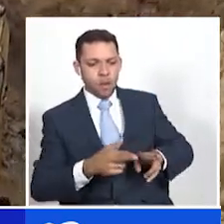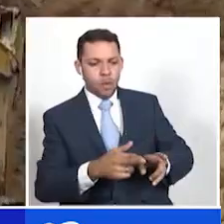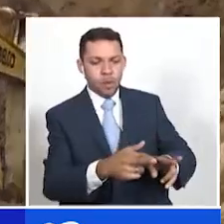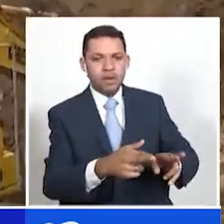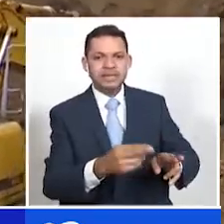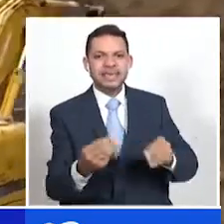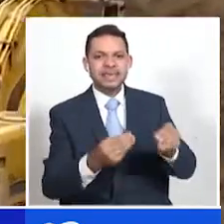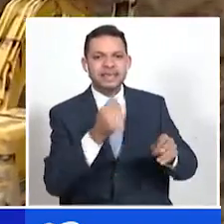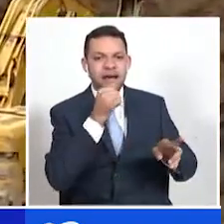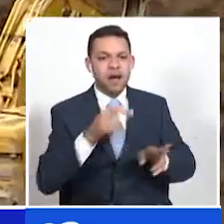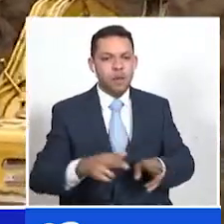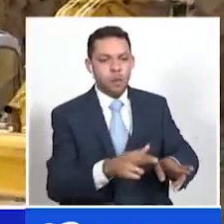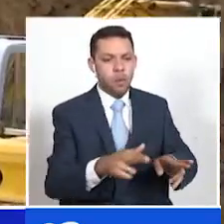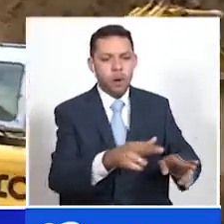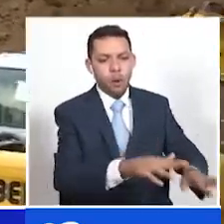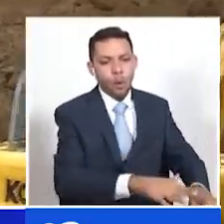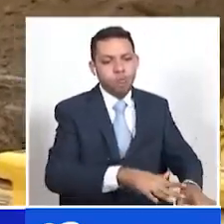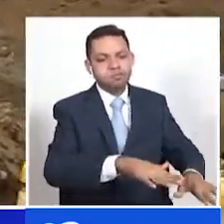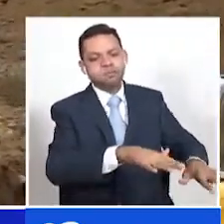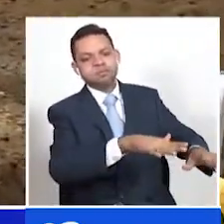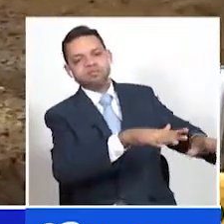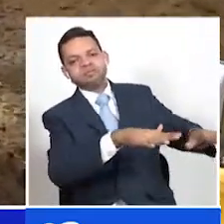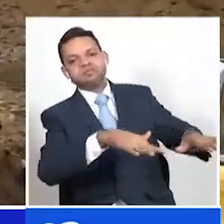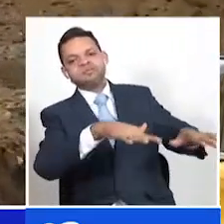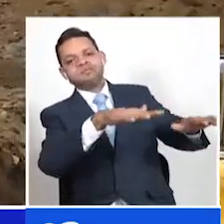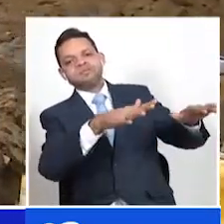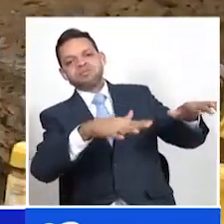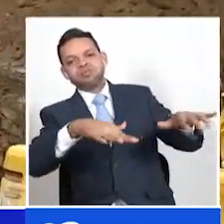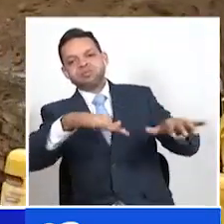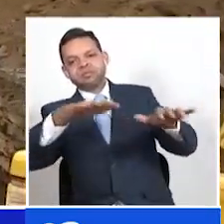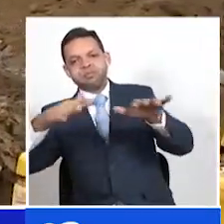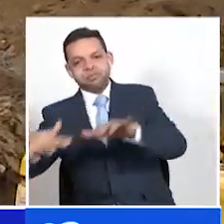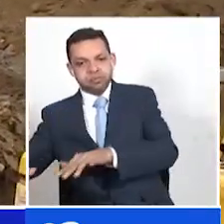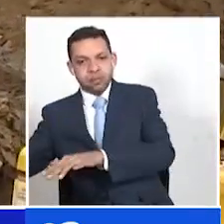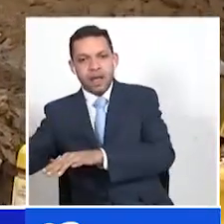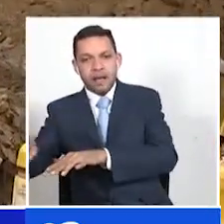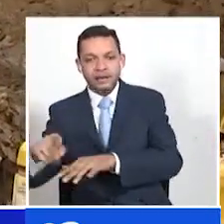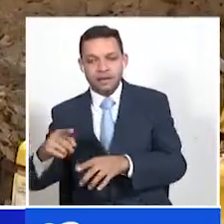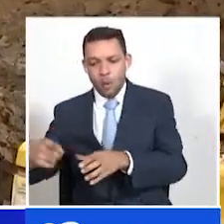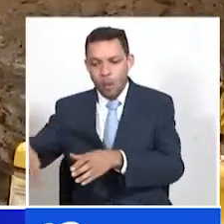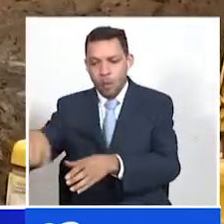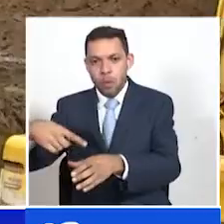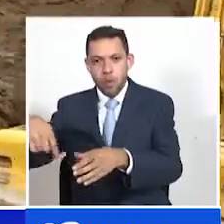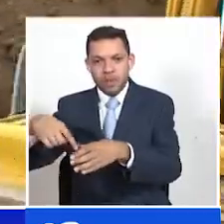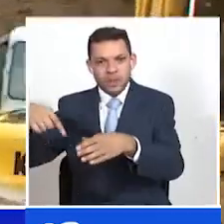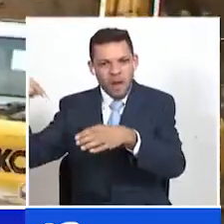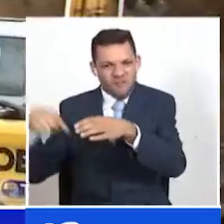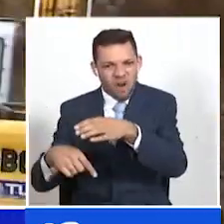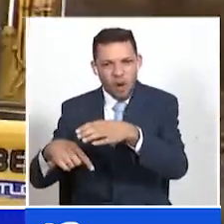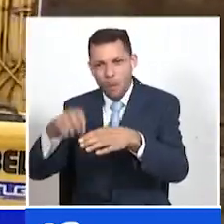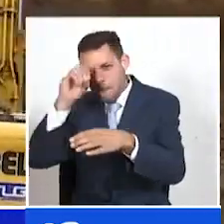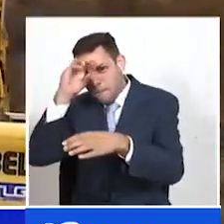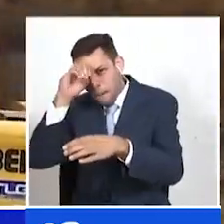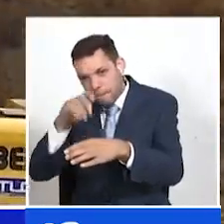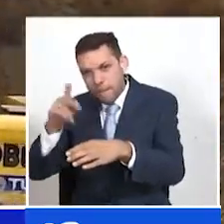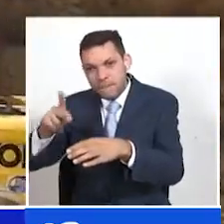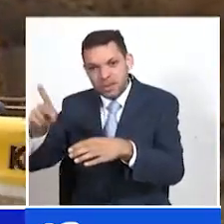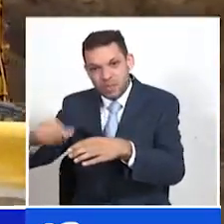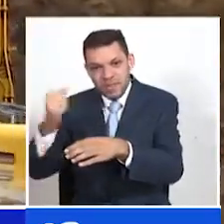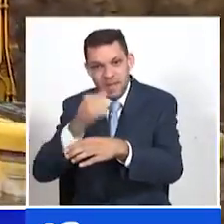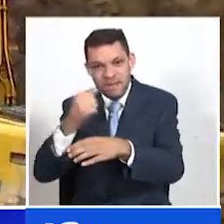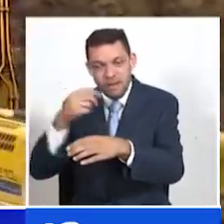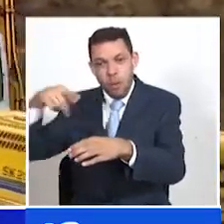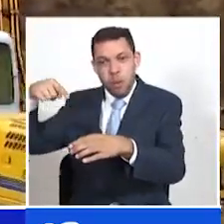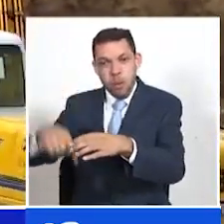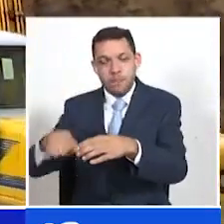mina y por lo crecido que está, el río empezó a inundarse. Pero el río empezó